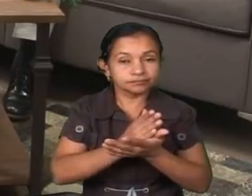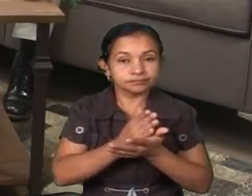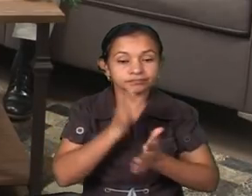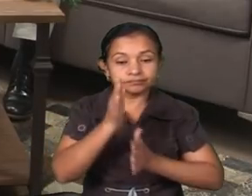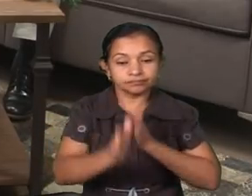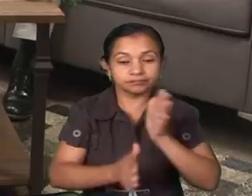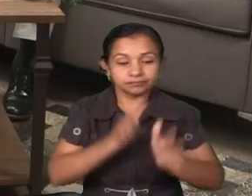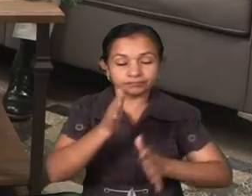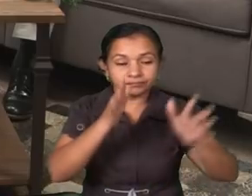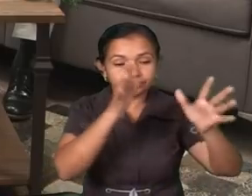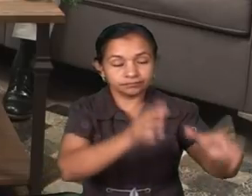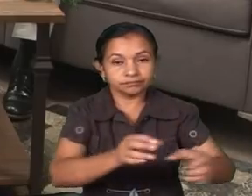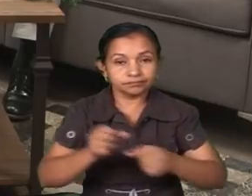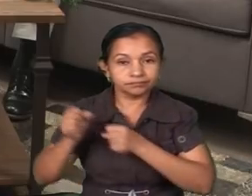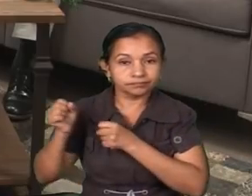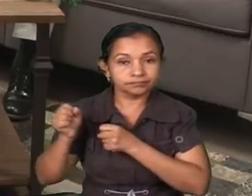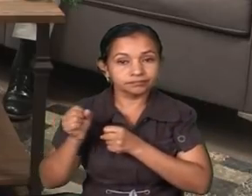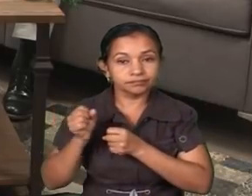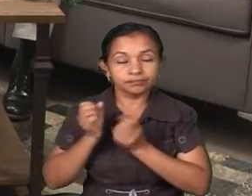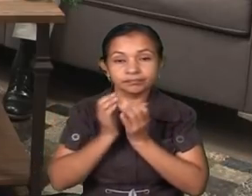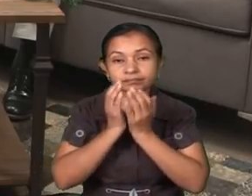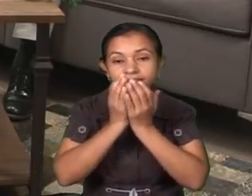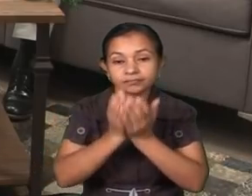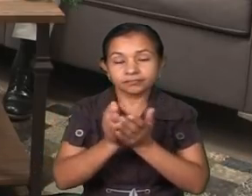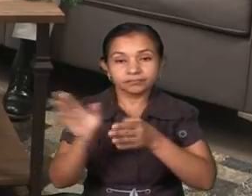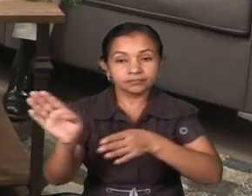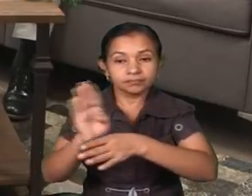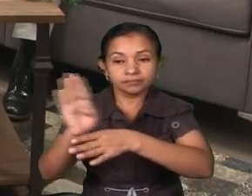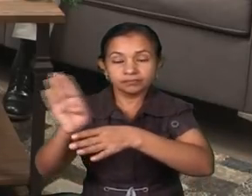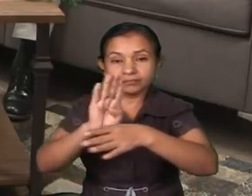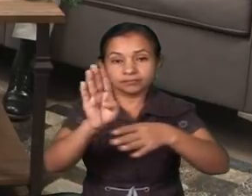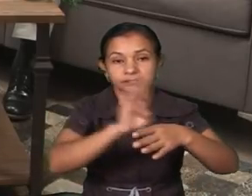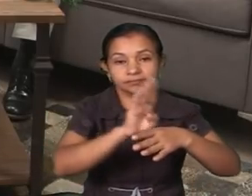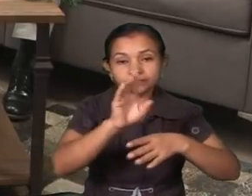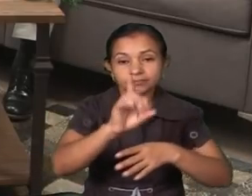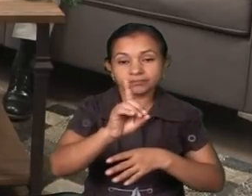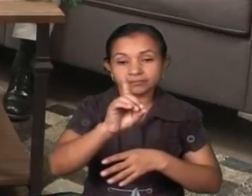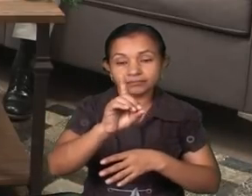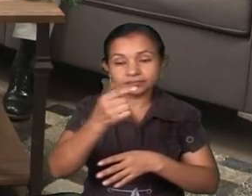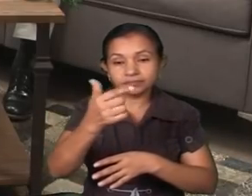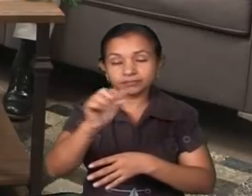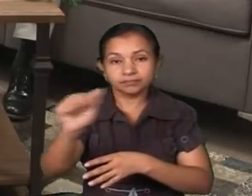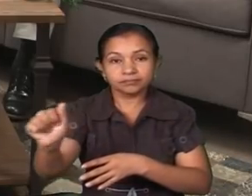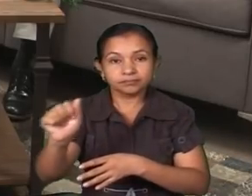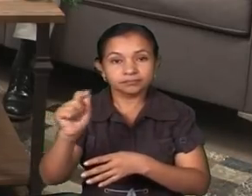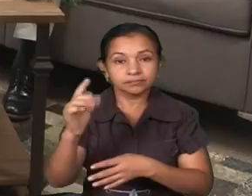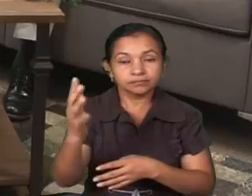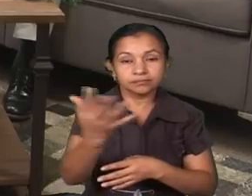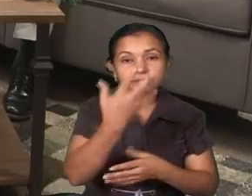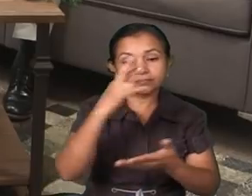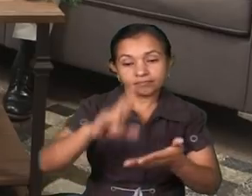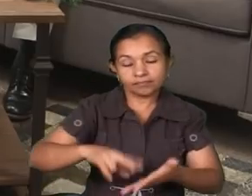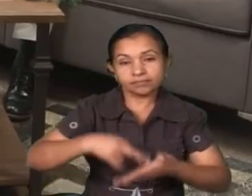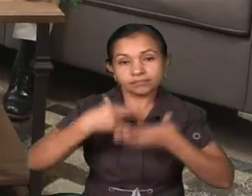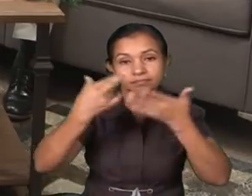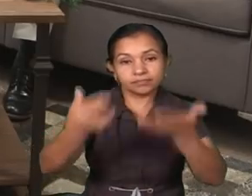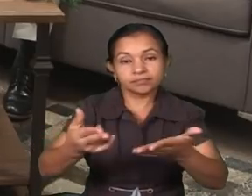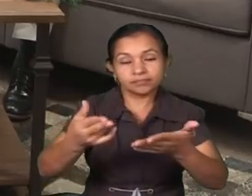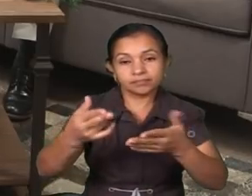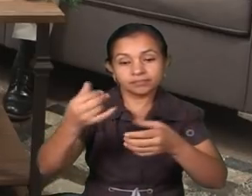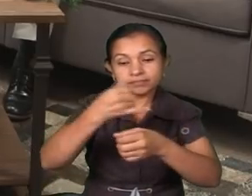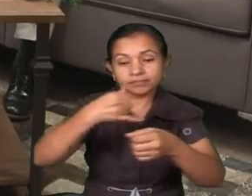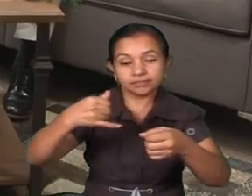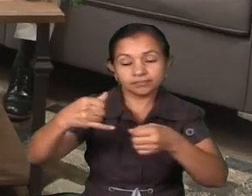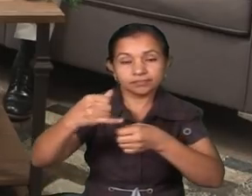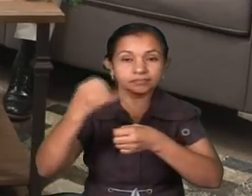ferrocarril y la administración de los bancos y de la aduana y nos ocuparon, cuando regalaron San Andrés a